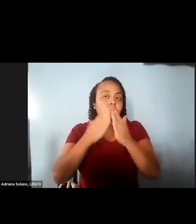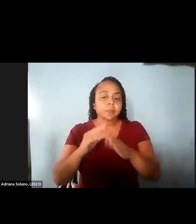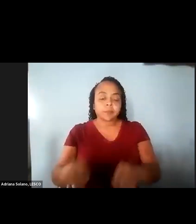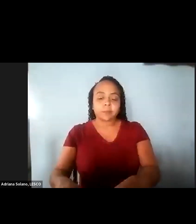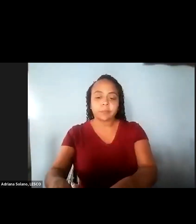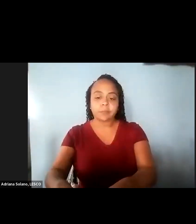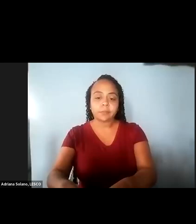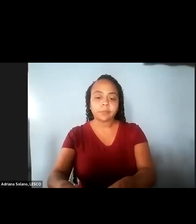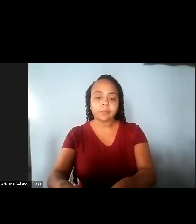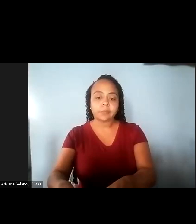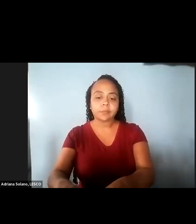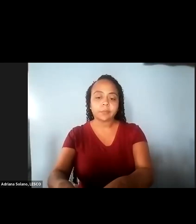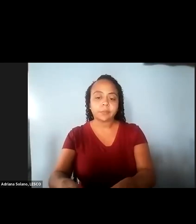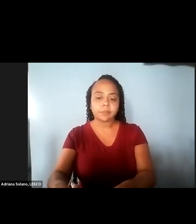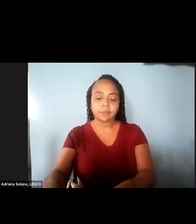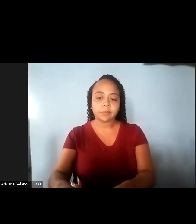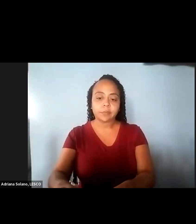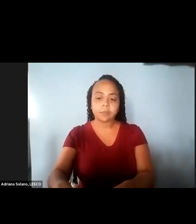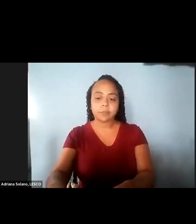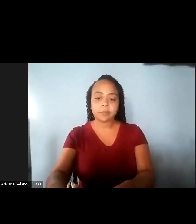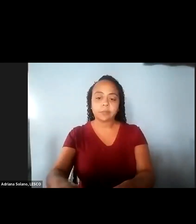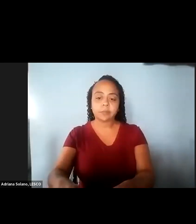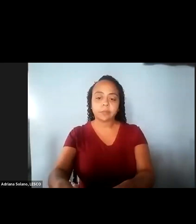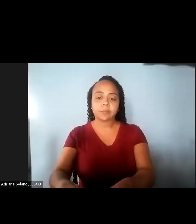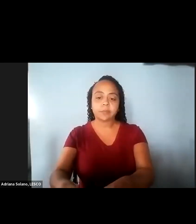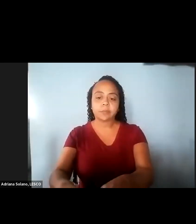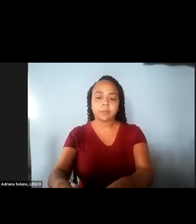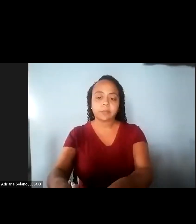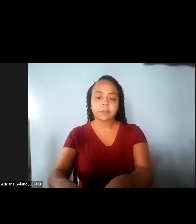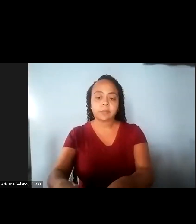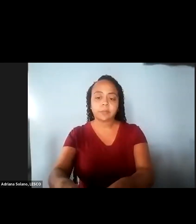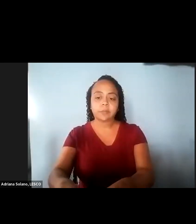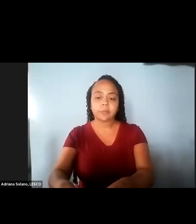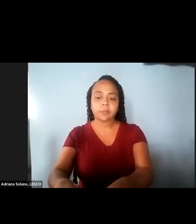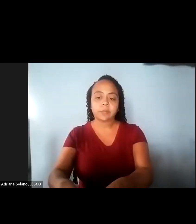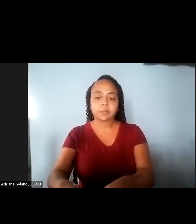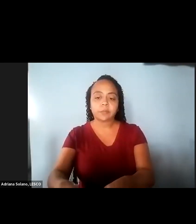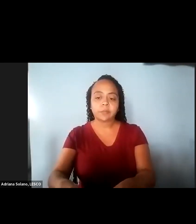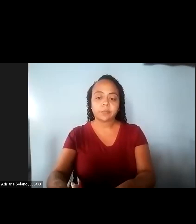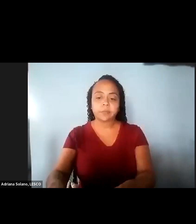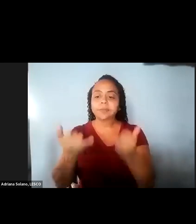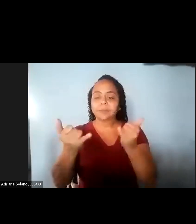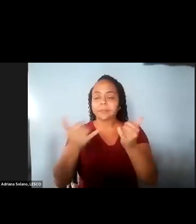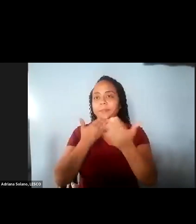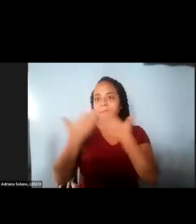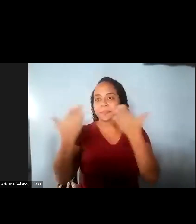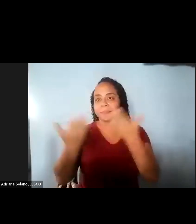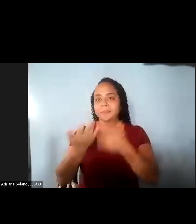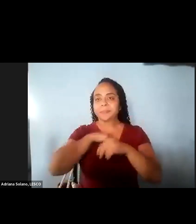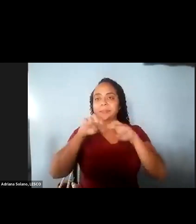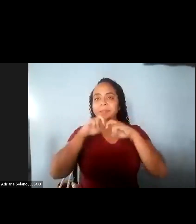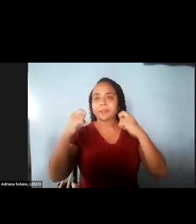promueve la pluralidad y este actuar colectivo y ahora damos la más cordial bienvenida a nuestros panelistas